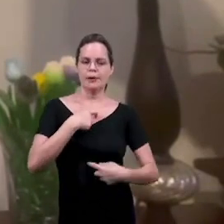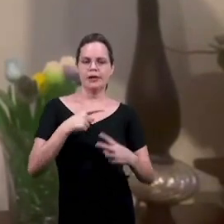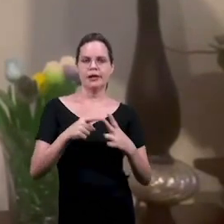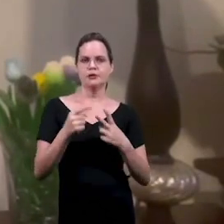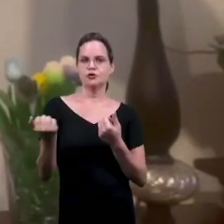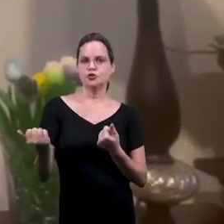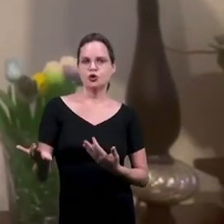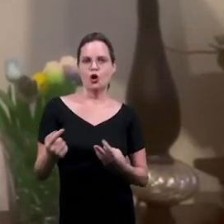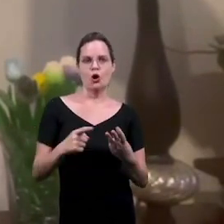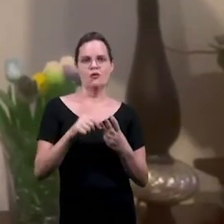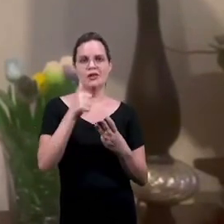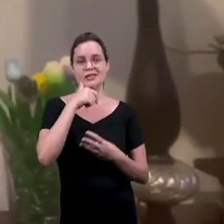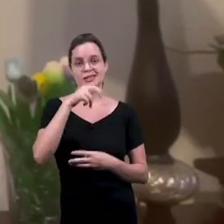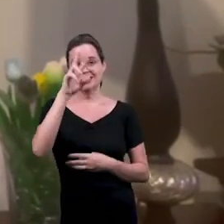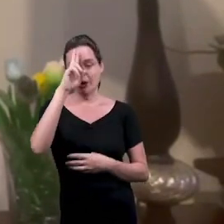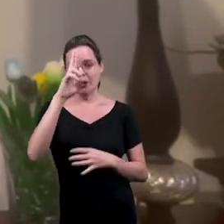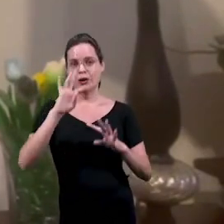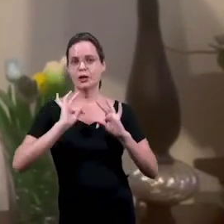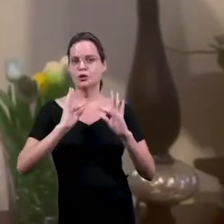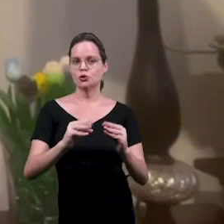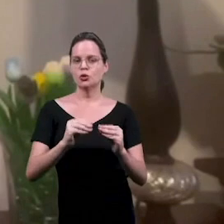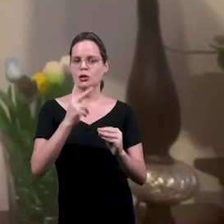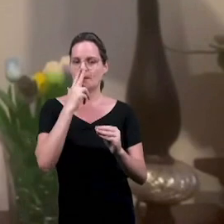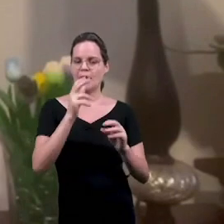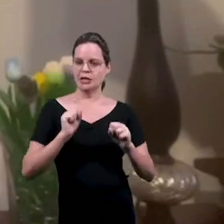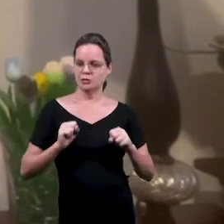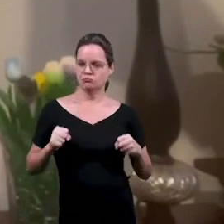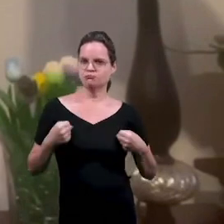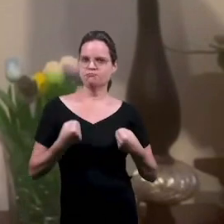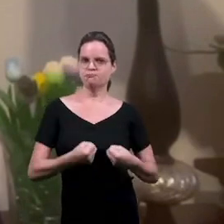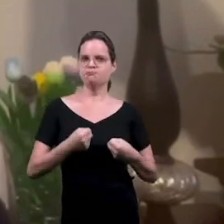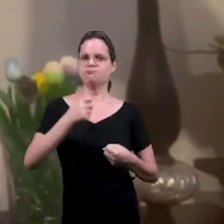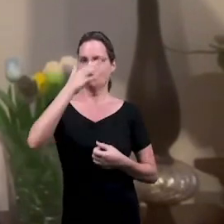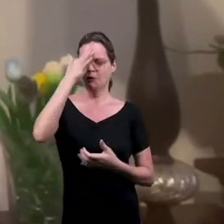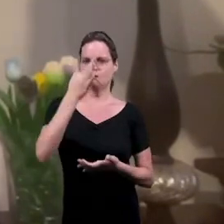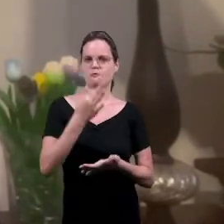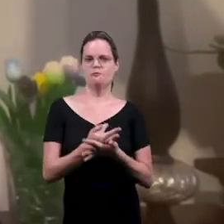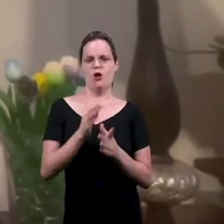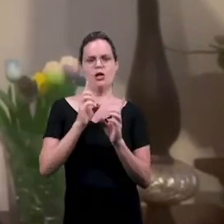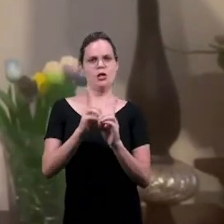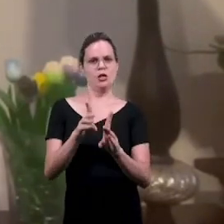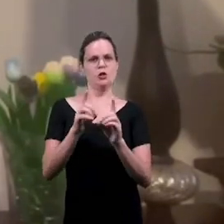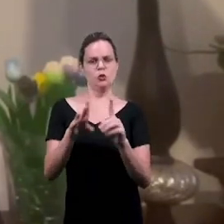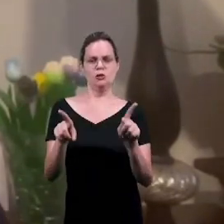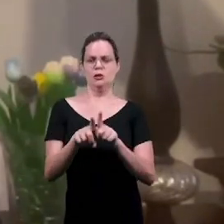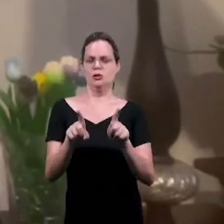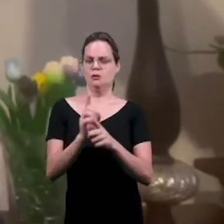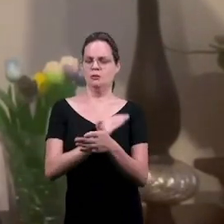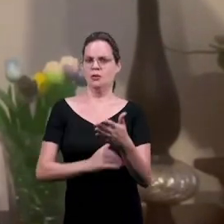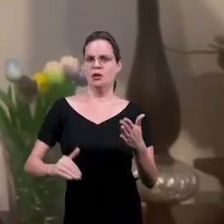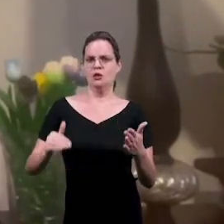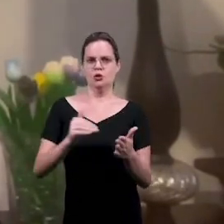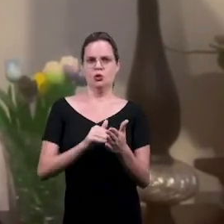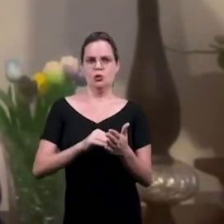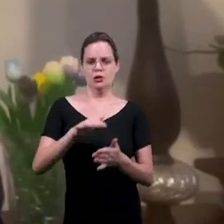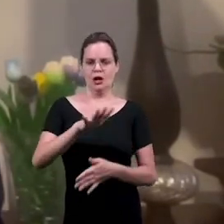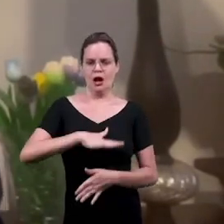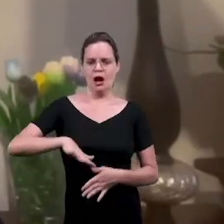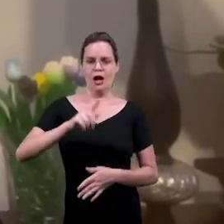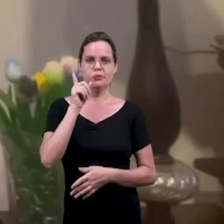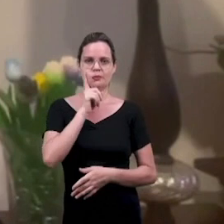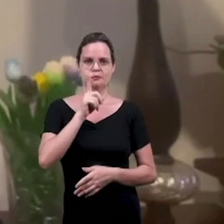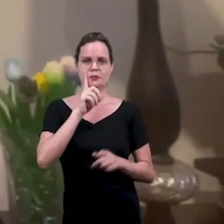seminarios, con los obreros, con los jóvenes, con las señoras, y eso fortalece nuestra unidad en la